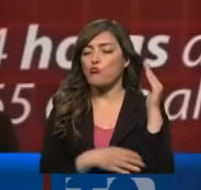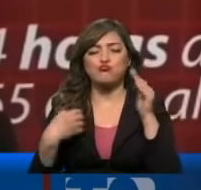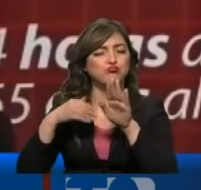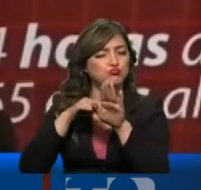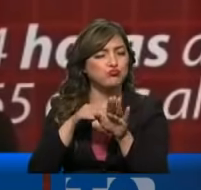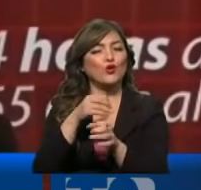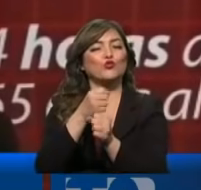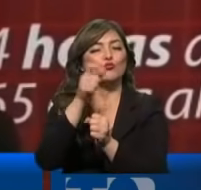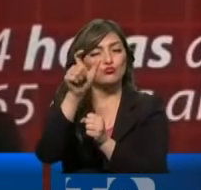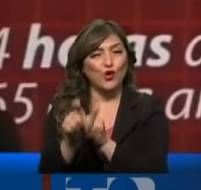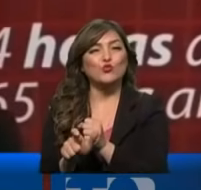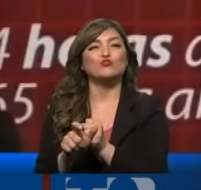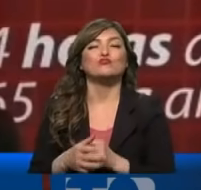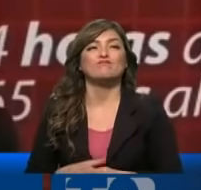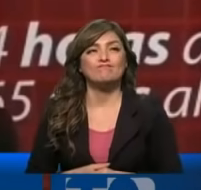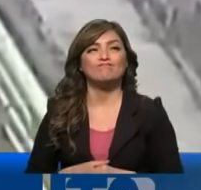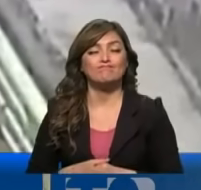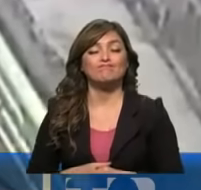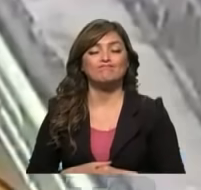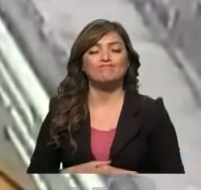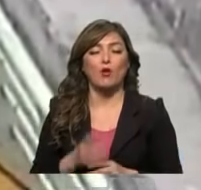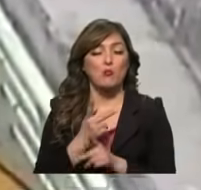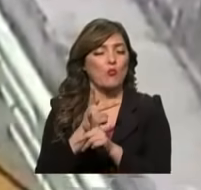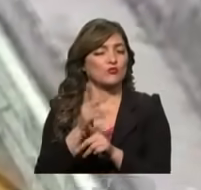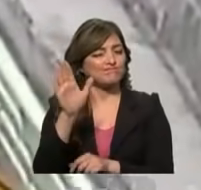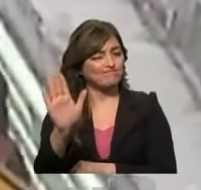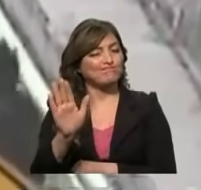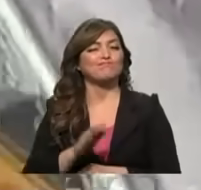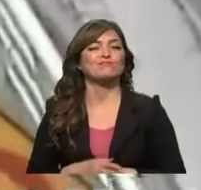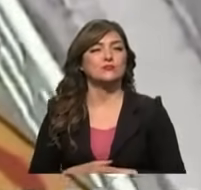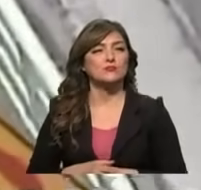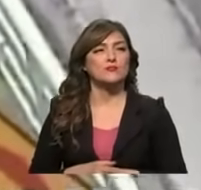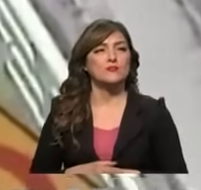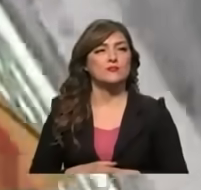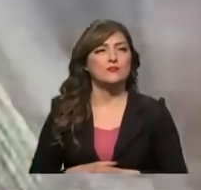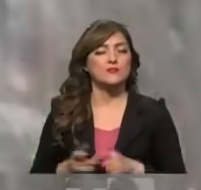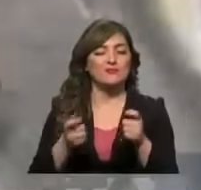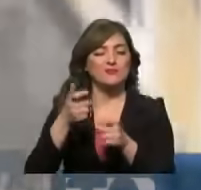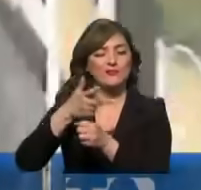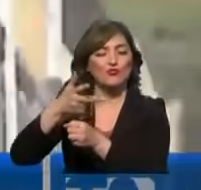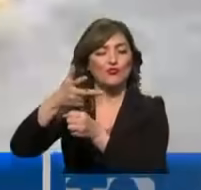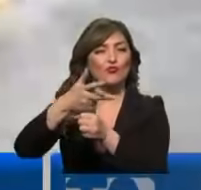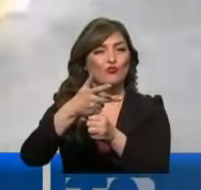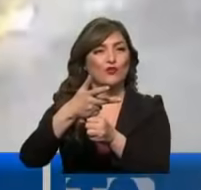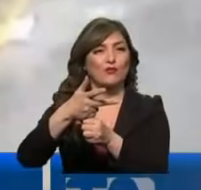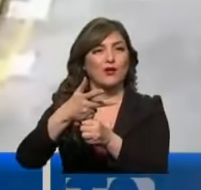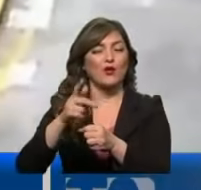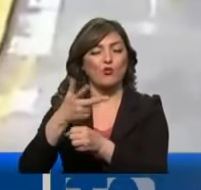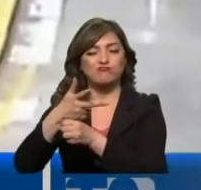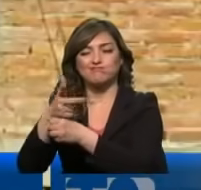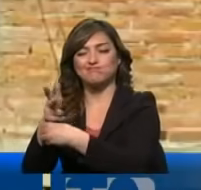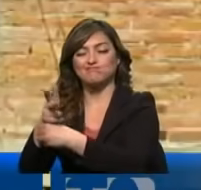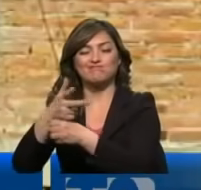garantizar la seguridad a la ciudadanía, que es a quien nos debemos. La operatividad de los puntos de videovigilancia fijos y móviles del